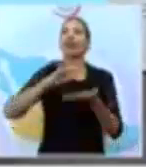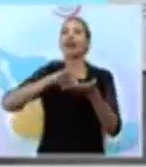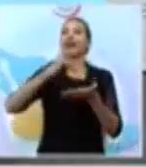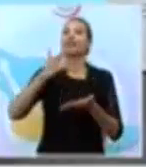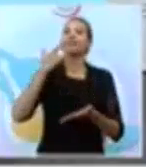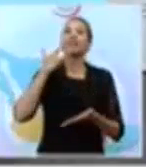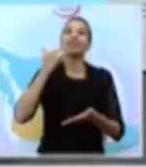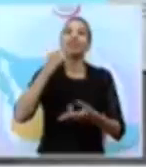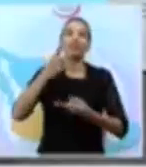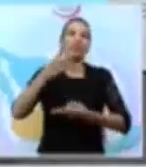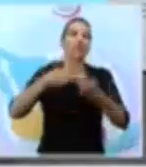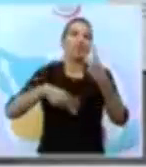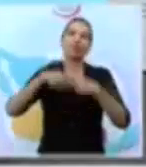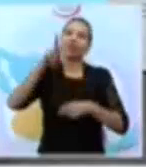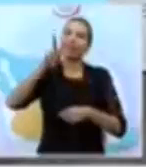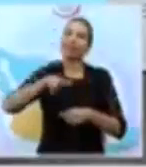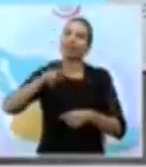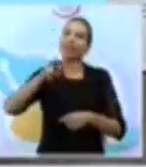Agradezco la presencia